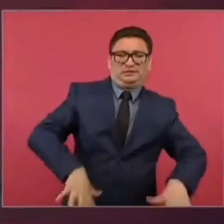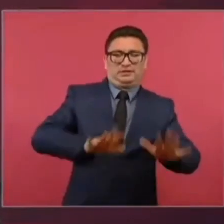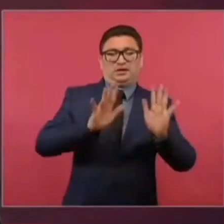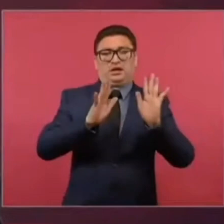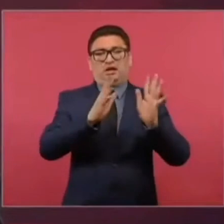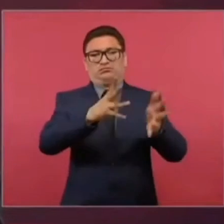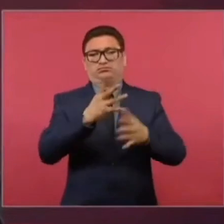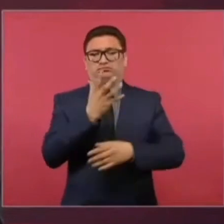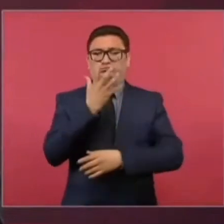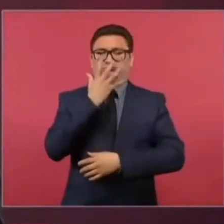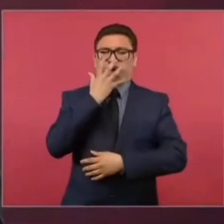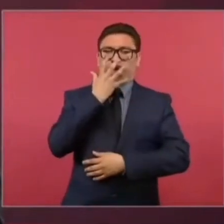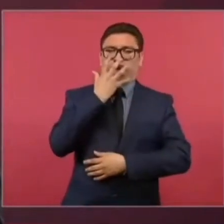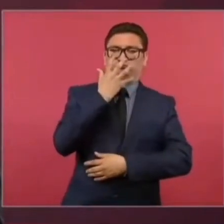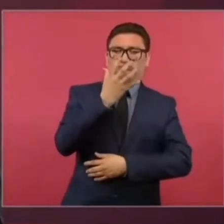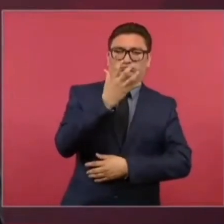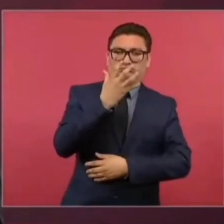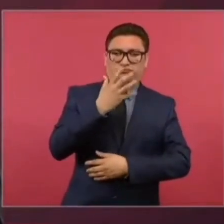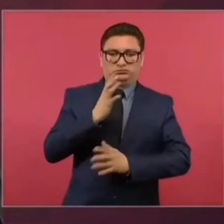serio y